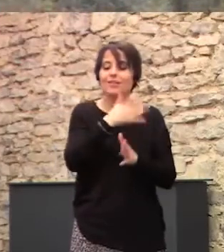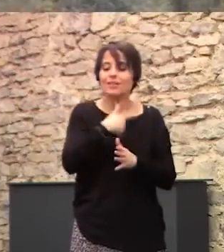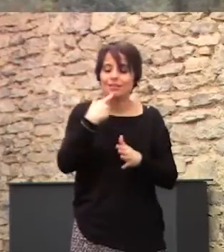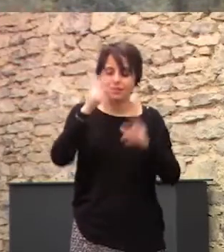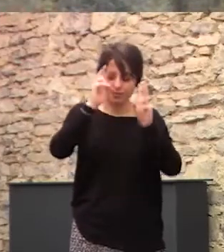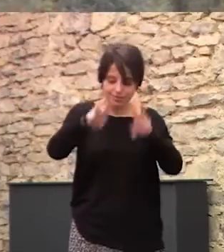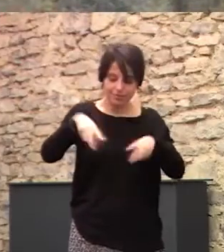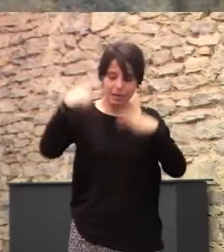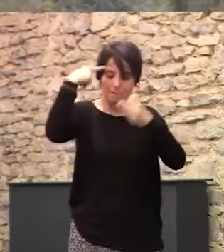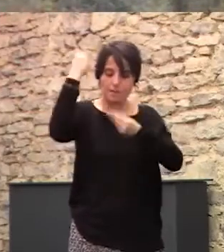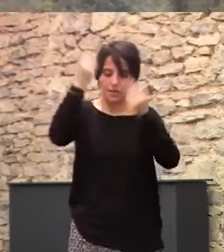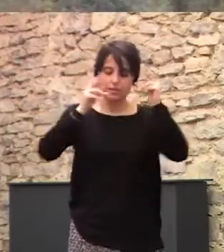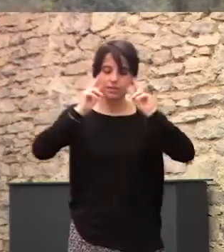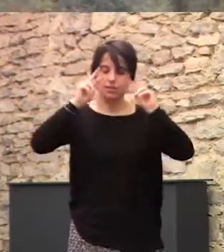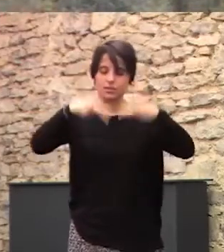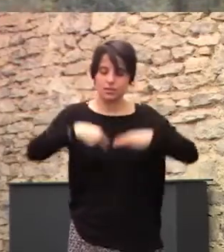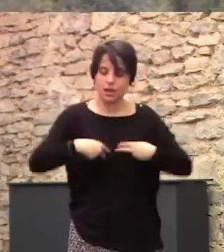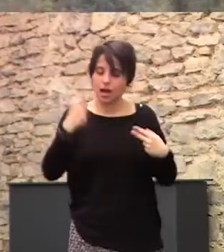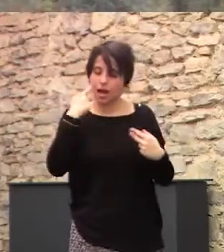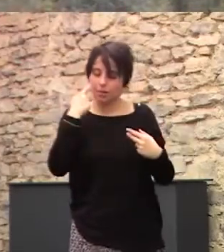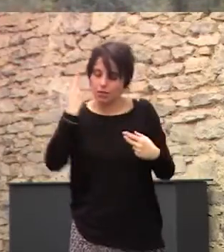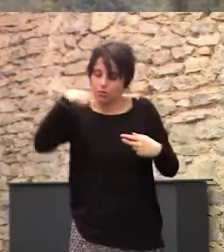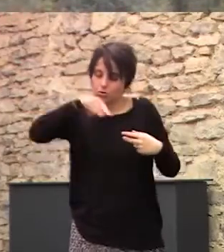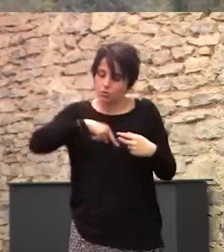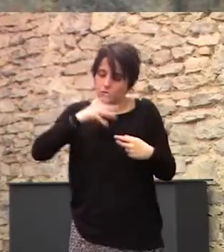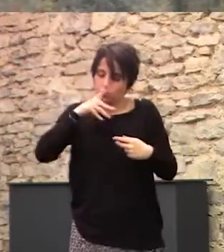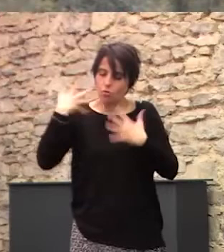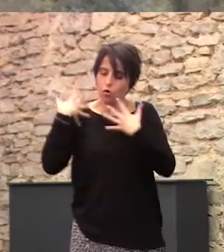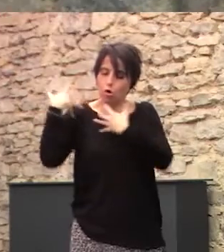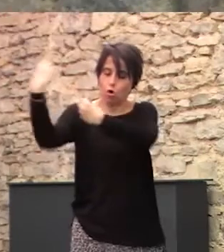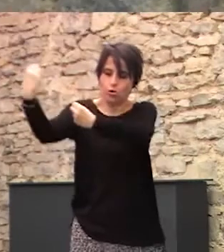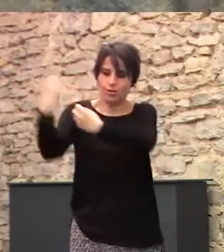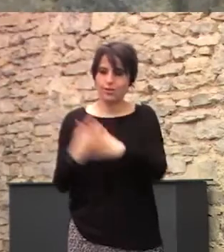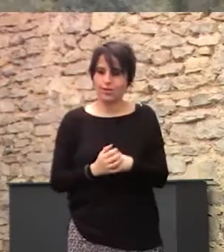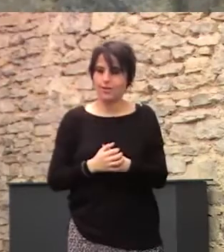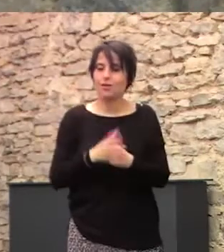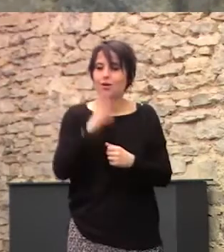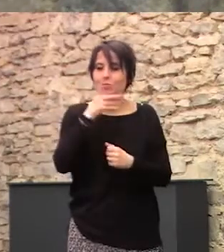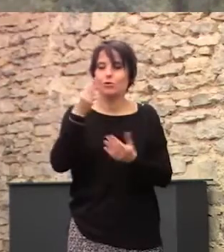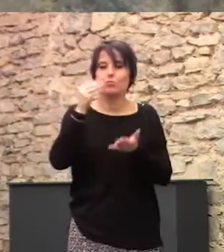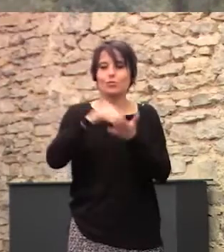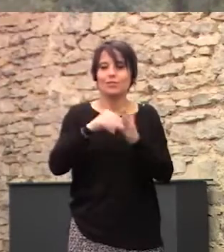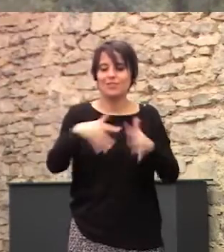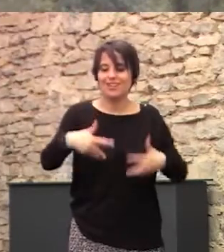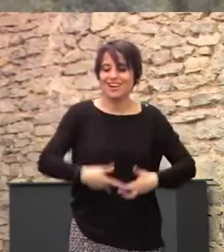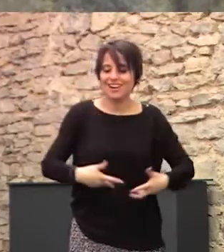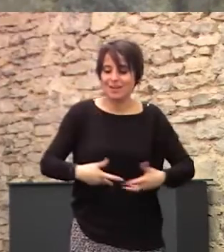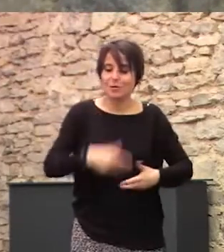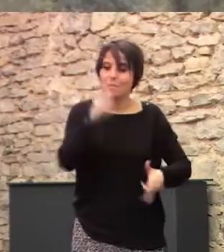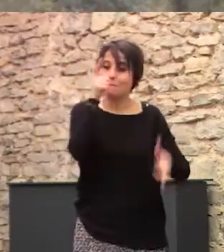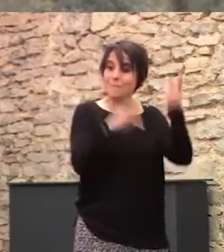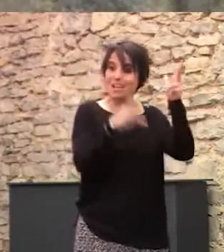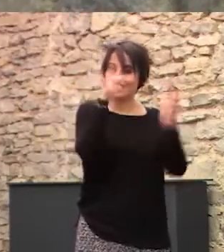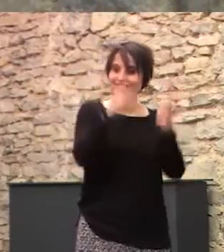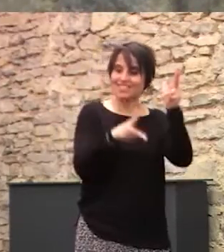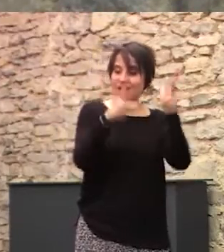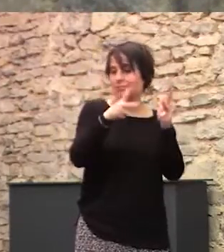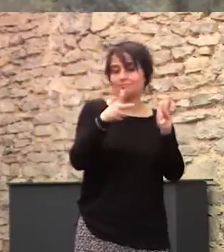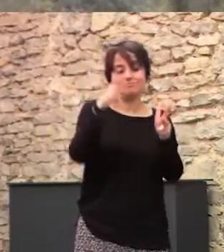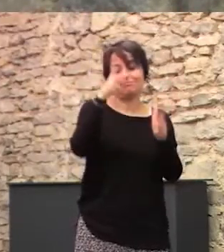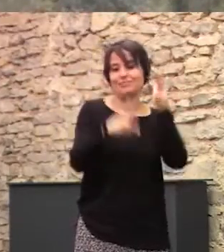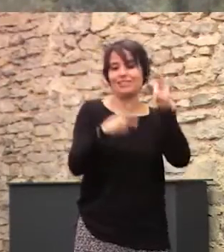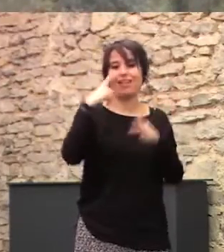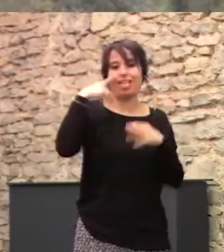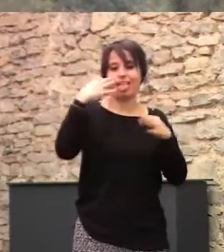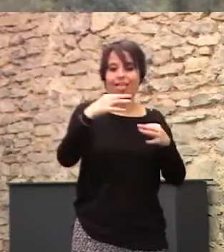repensarnos, ¿no? De vernos, de que, uy, cómo estamos colonizadas, ¿no? Porque nos reímos muchas veces de cuando las vascas a veces, sin darse cuenta, dicen